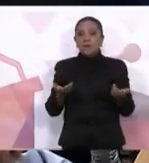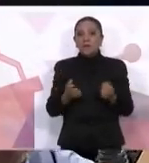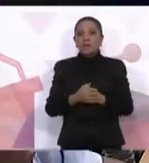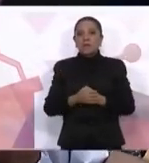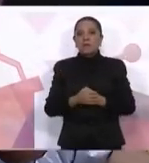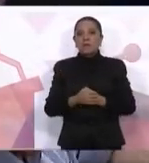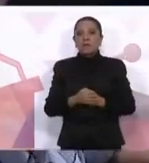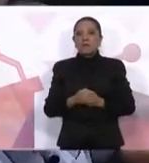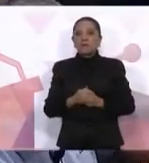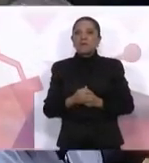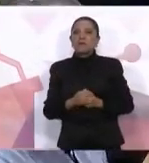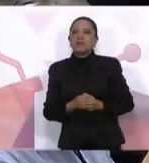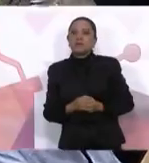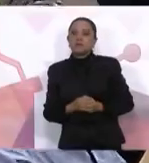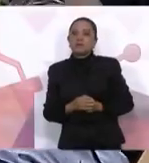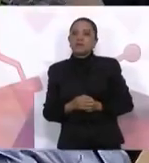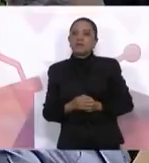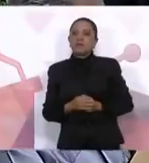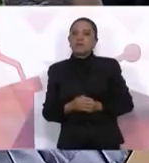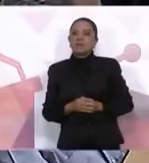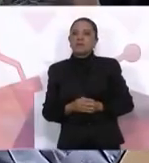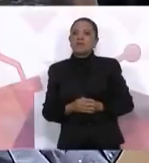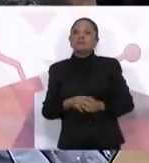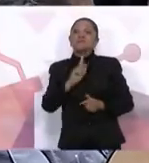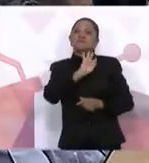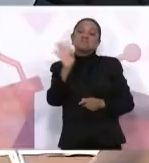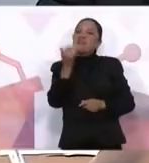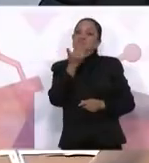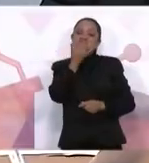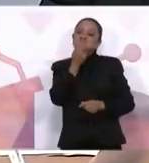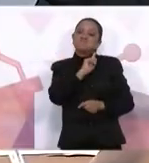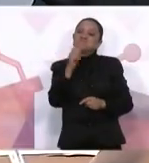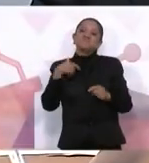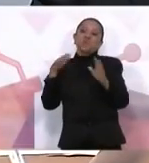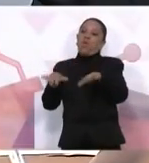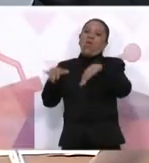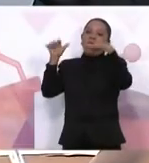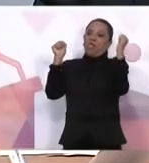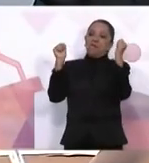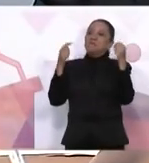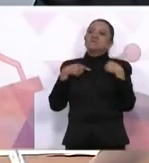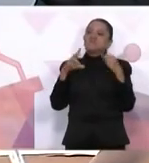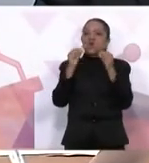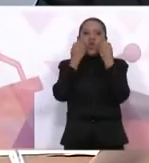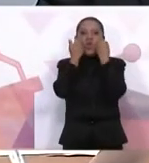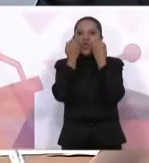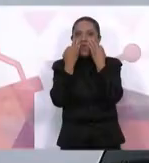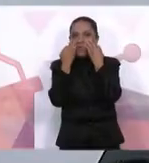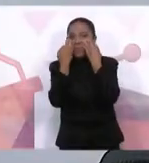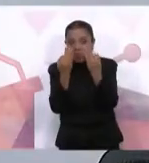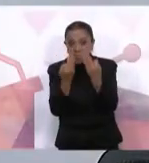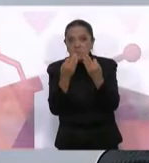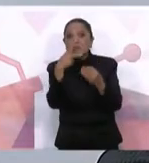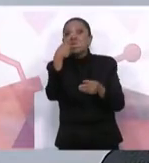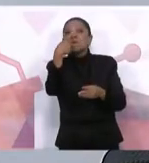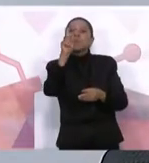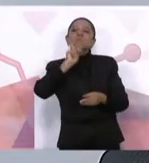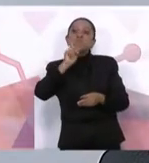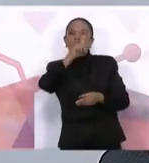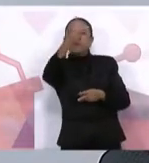únicamente ok bueno hemos sido testigos de una decisión unilateral libre